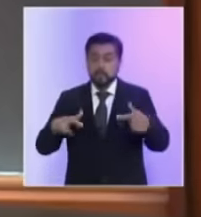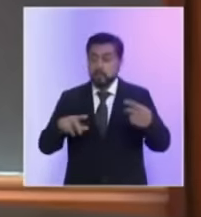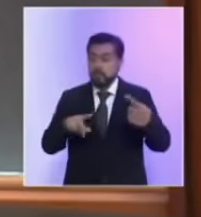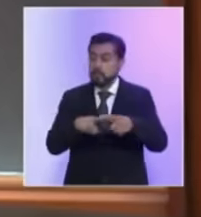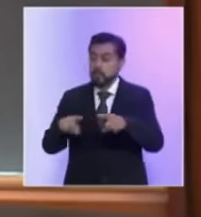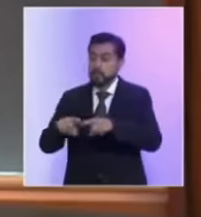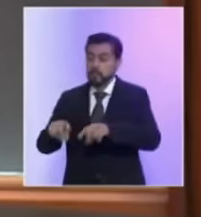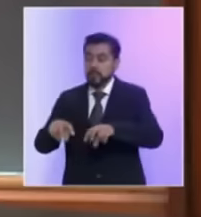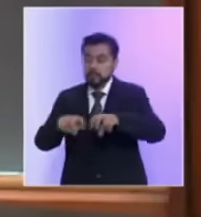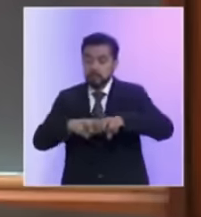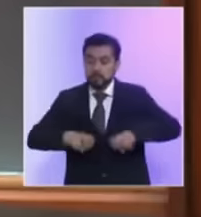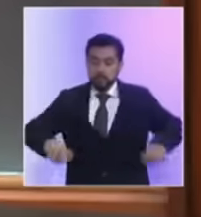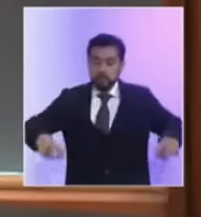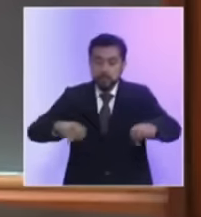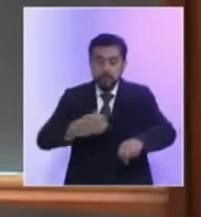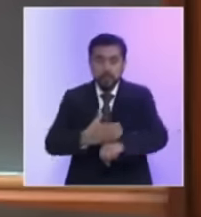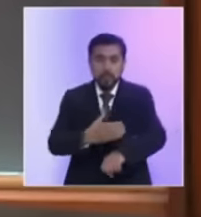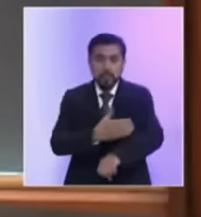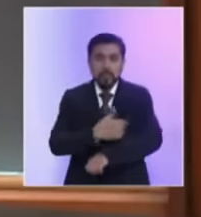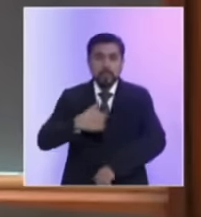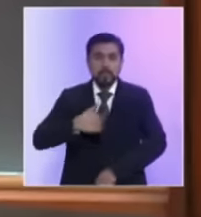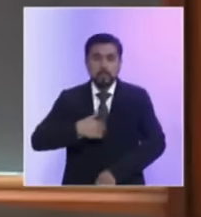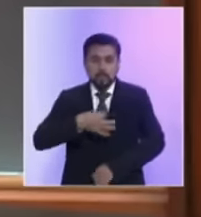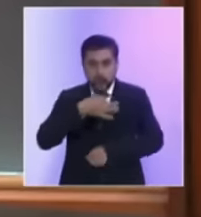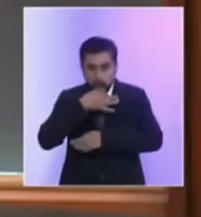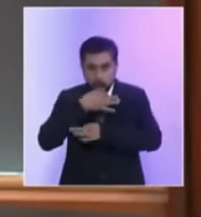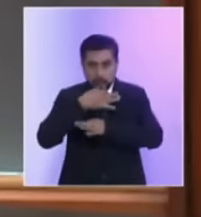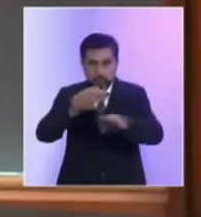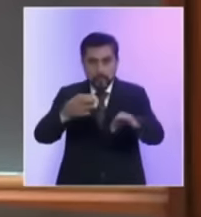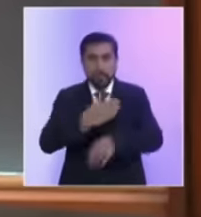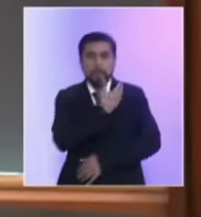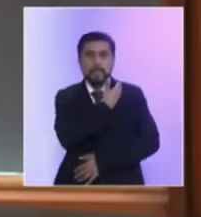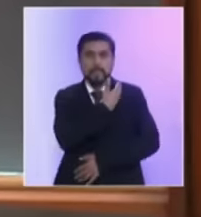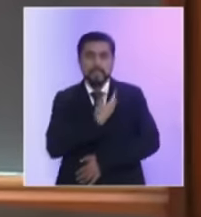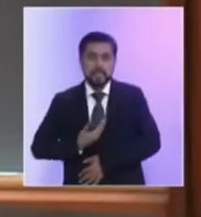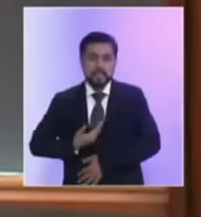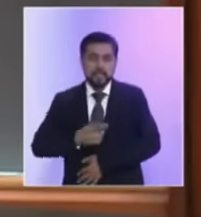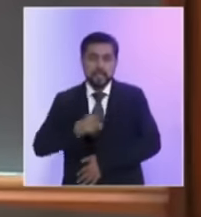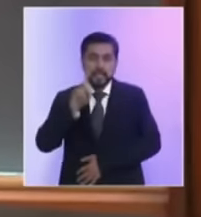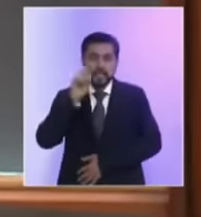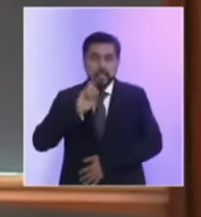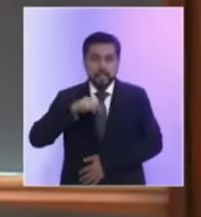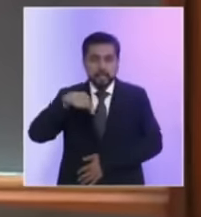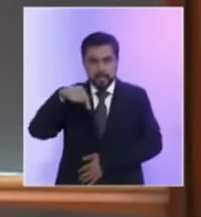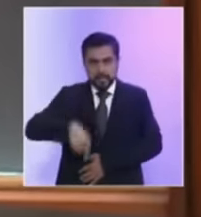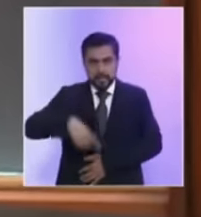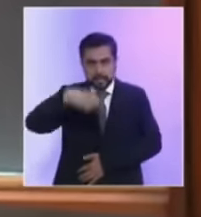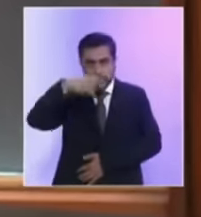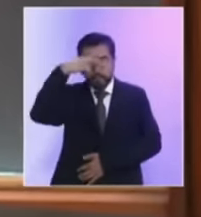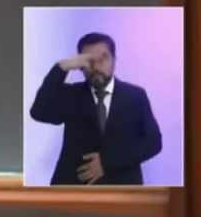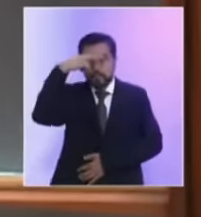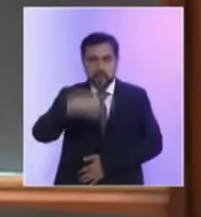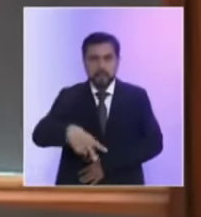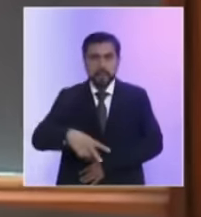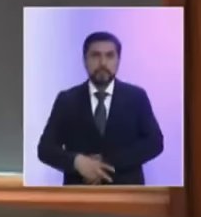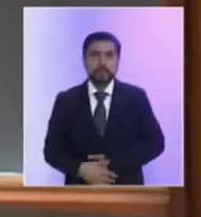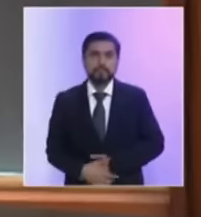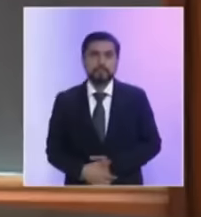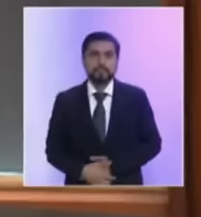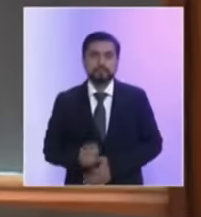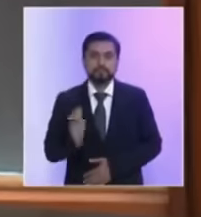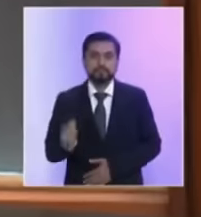de esta sala superior, la declaramos presidenta electa de los Estados Unidos